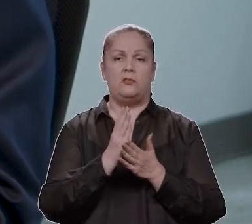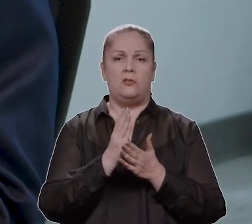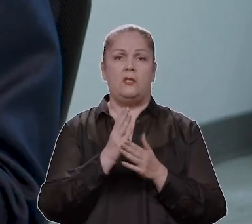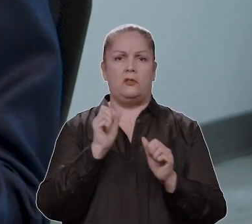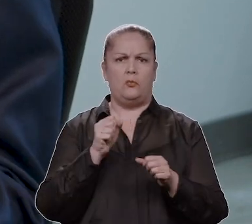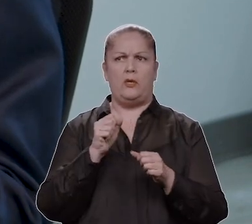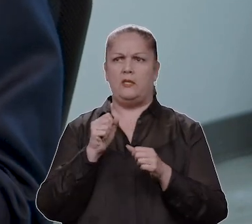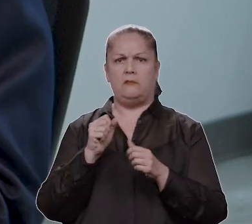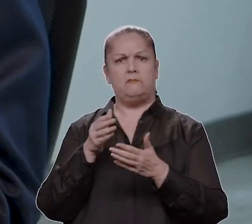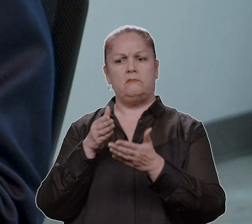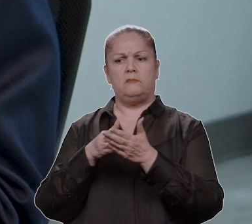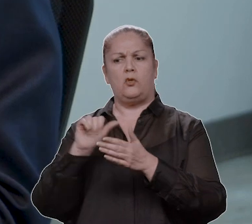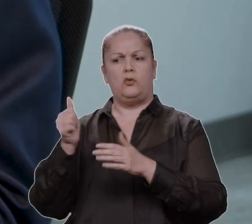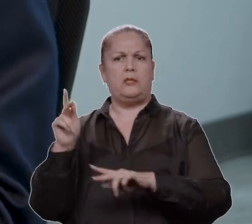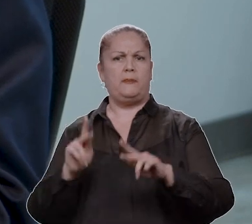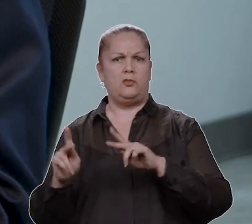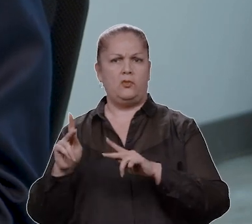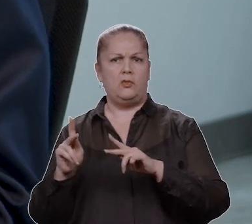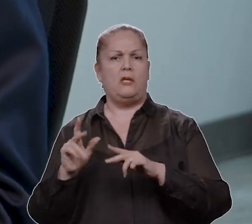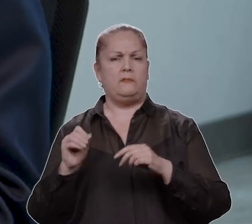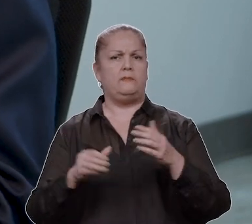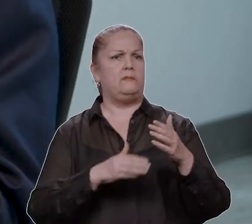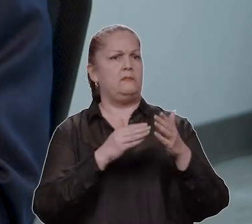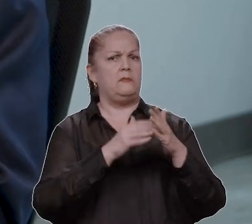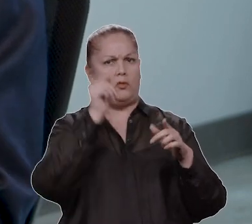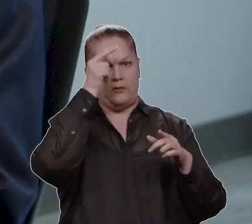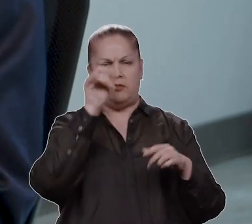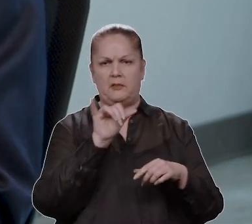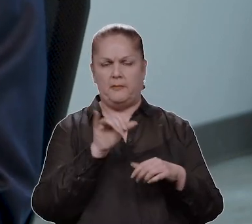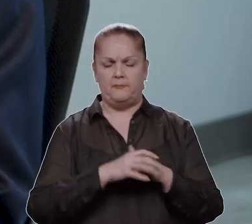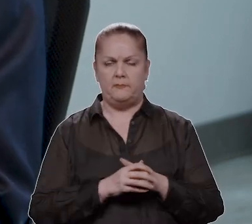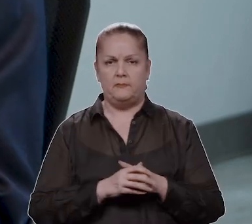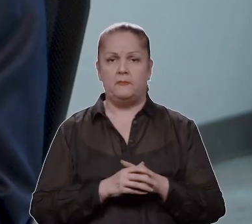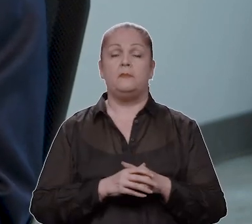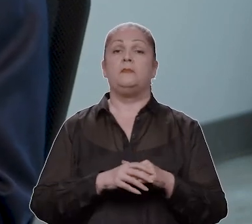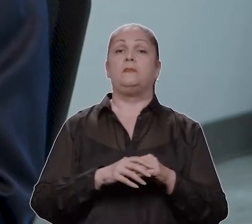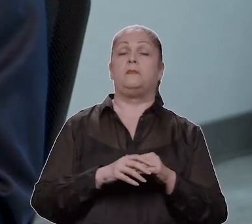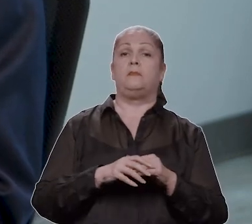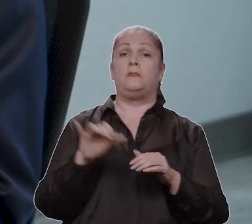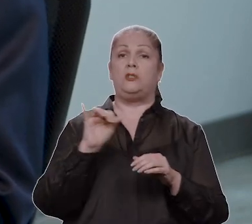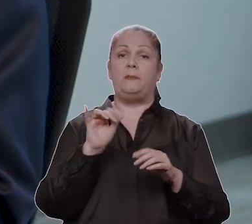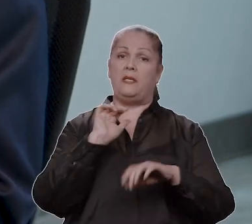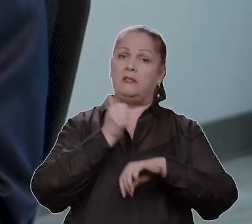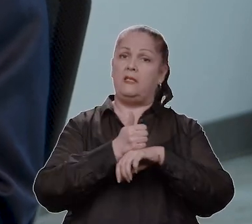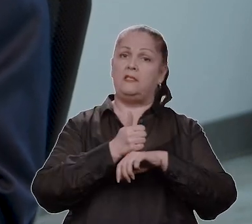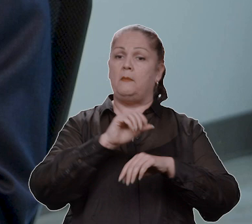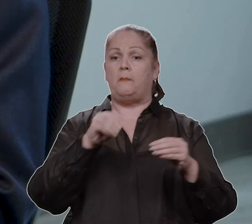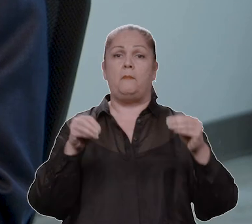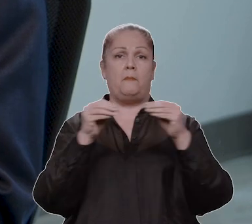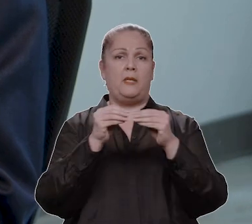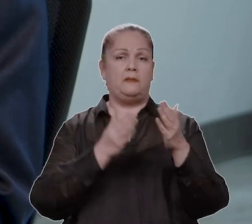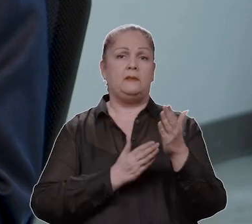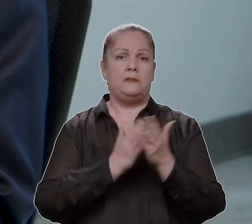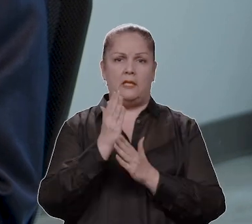oponible frente a otras personas y no solo ante el gobierno. Pero también establece muchos otros derechos